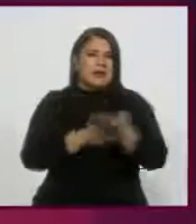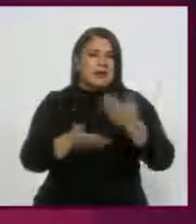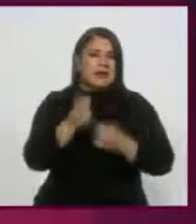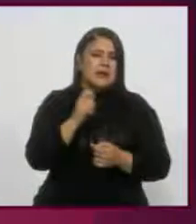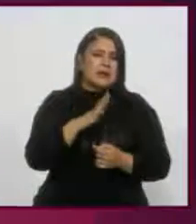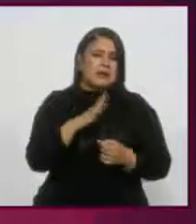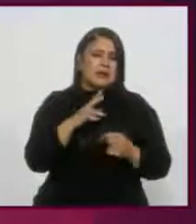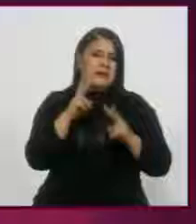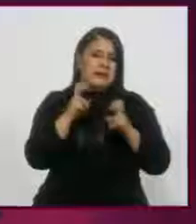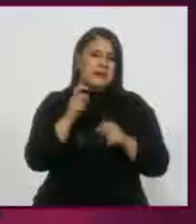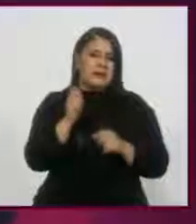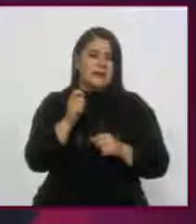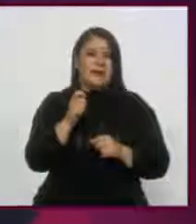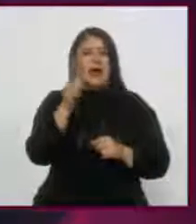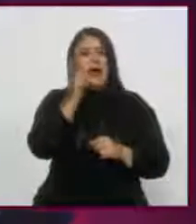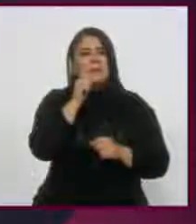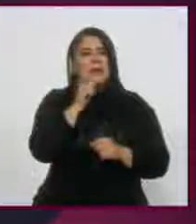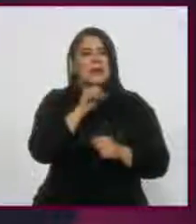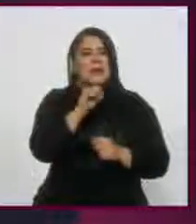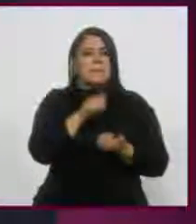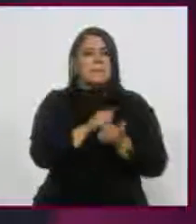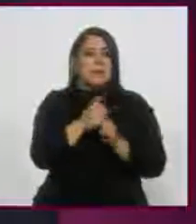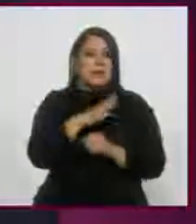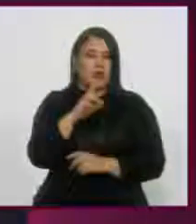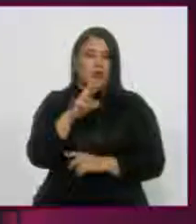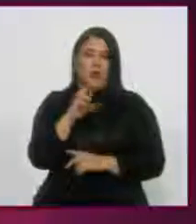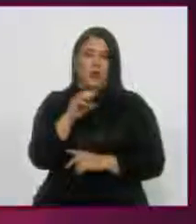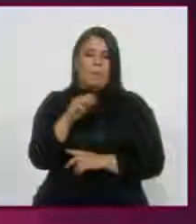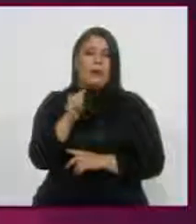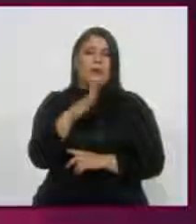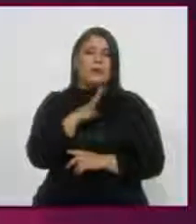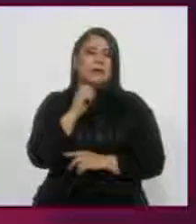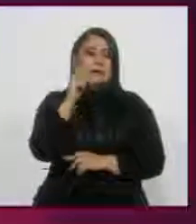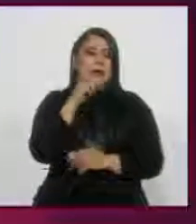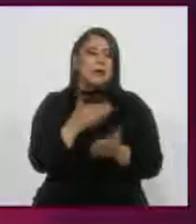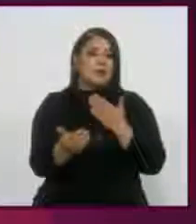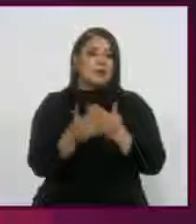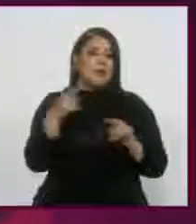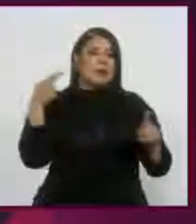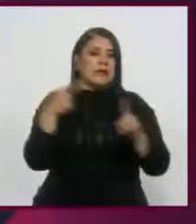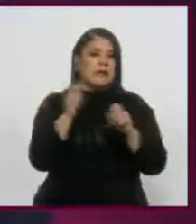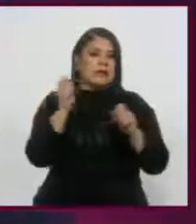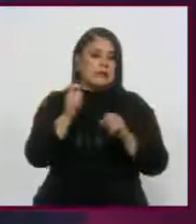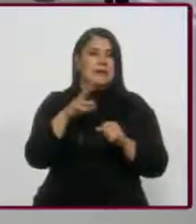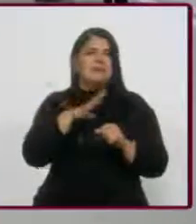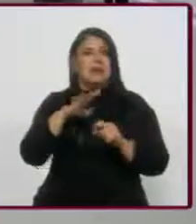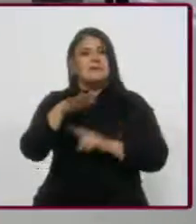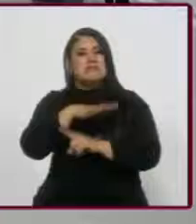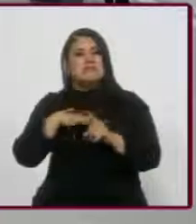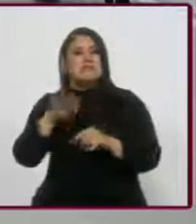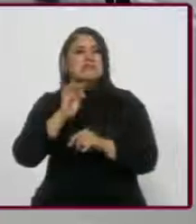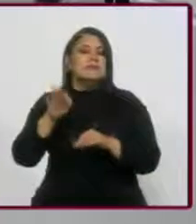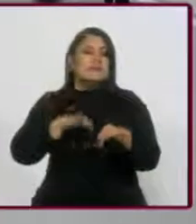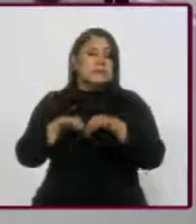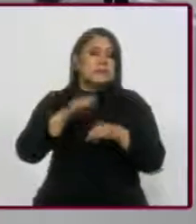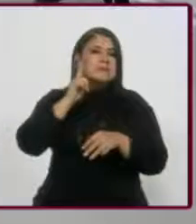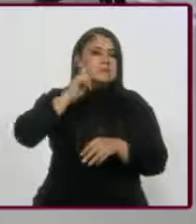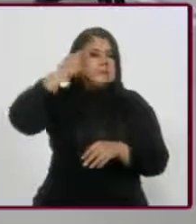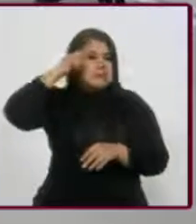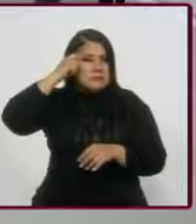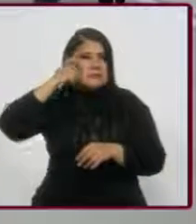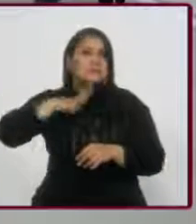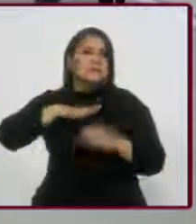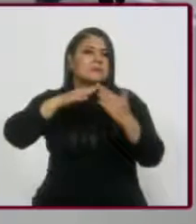puedo decir que hasta se ha puesto de moda después de la película de Roma, que tiene como tema central las condiciones del trabajo doméstico en nuestro